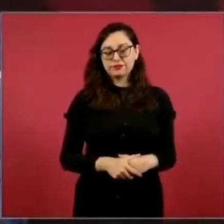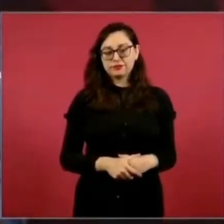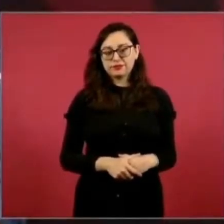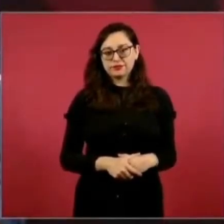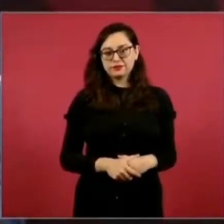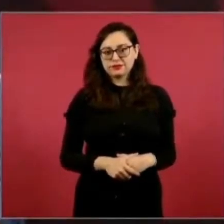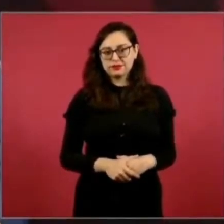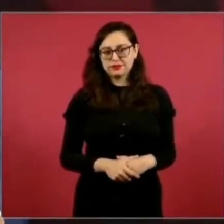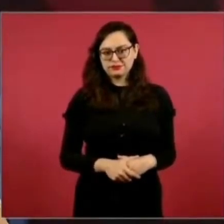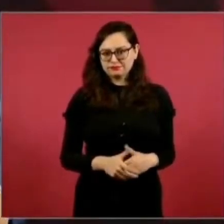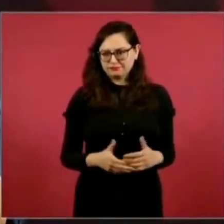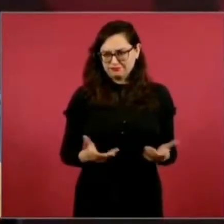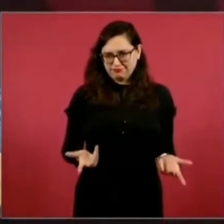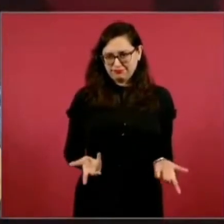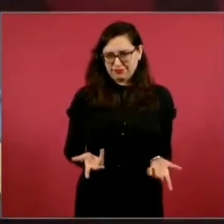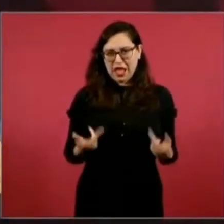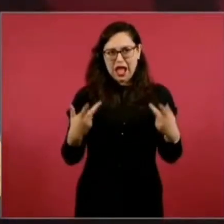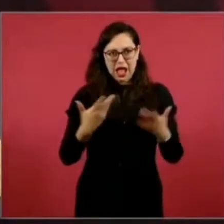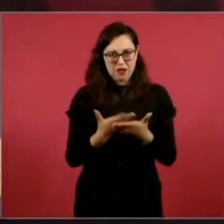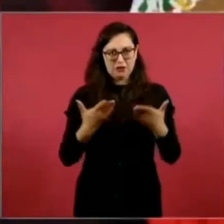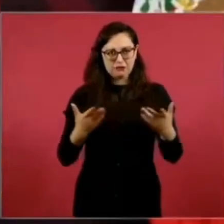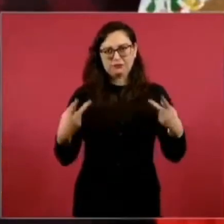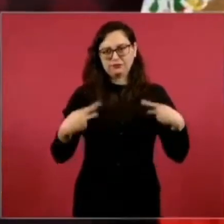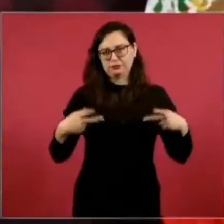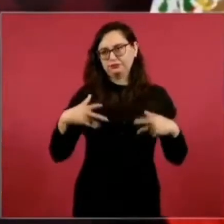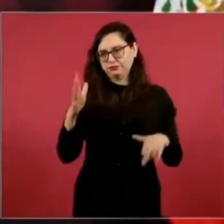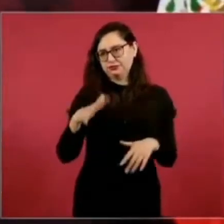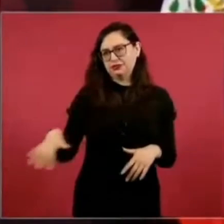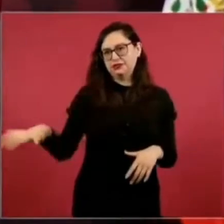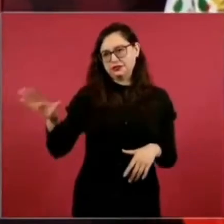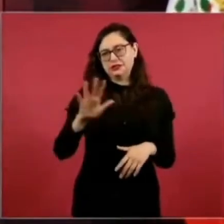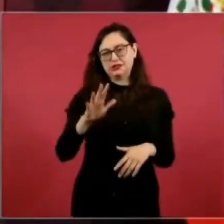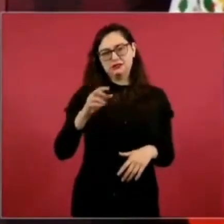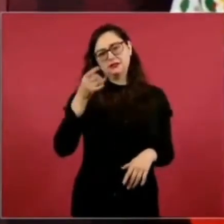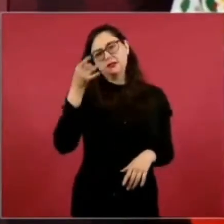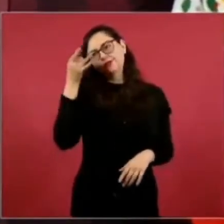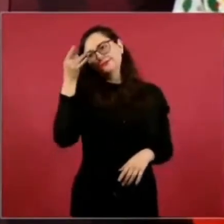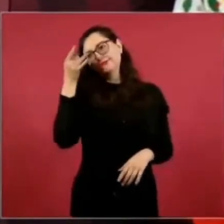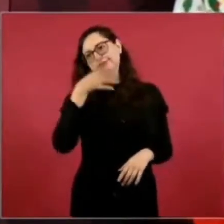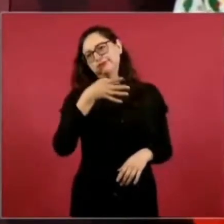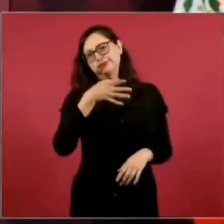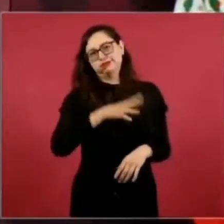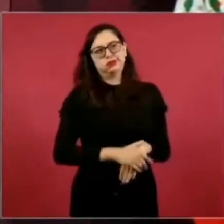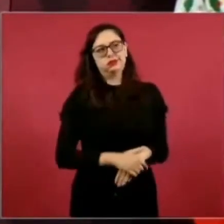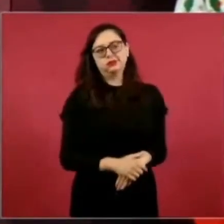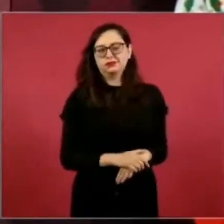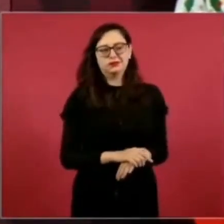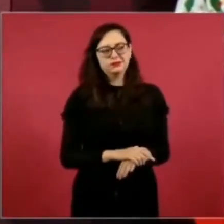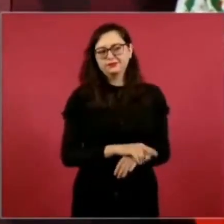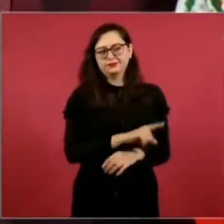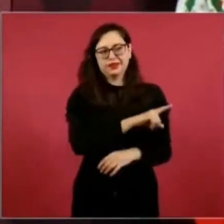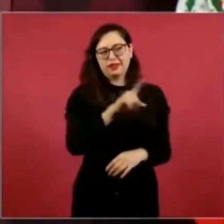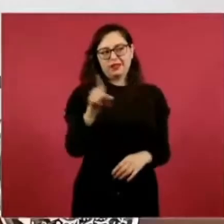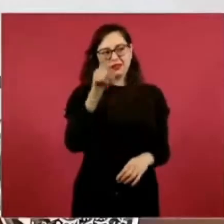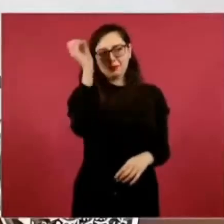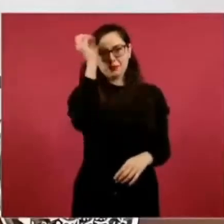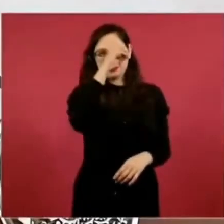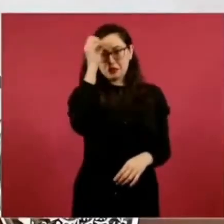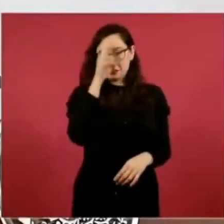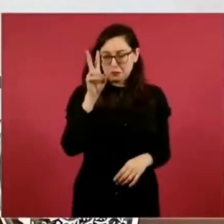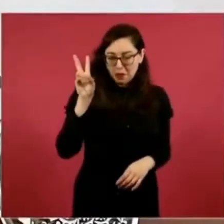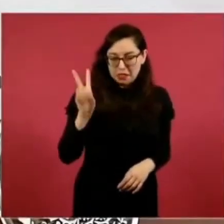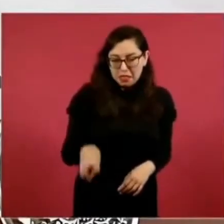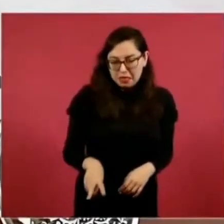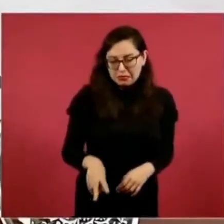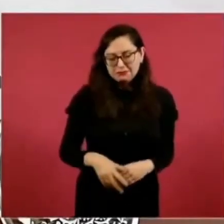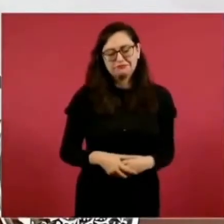tal pero ahora ya no De todas maneras hay que